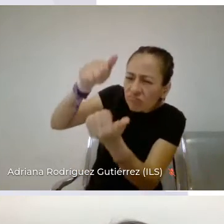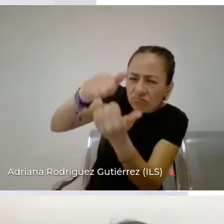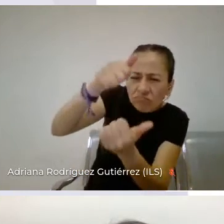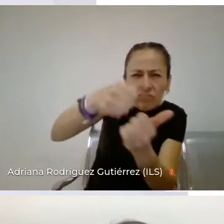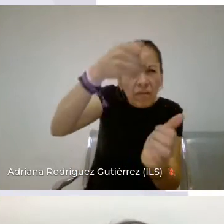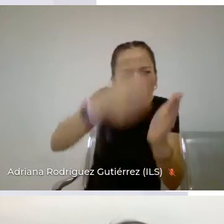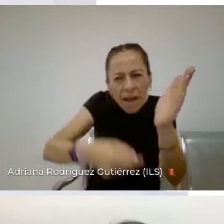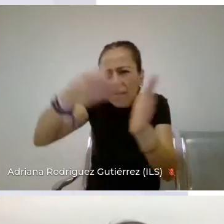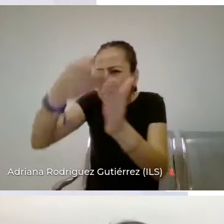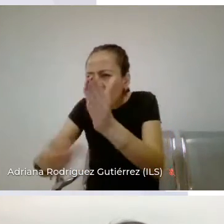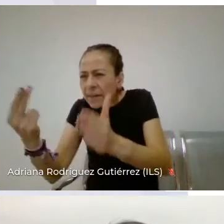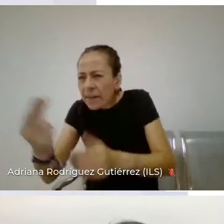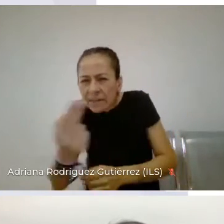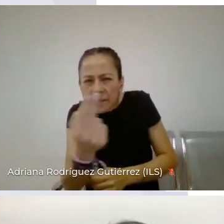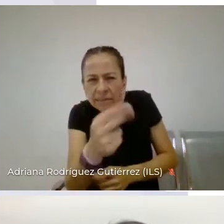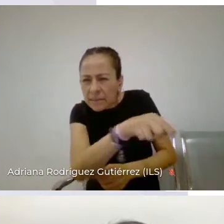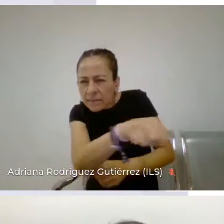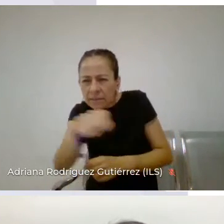la fundación.